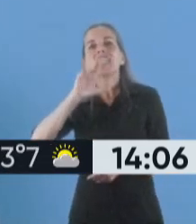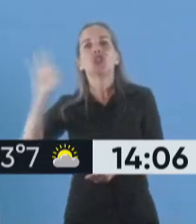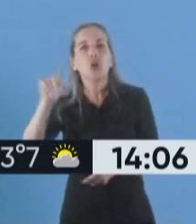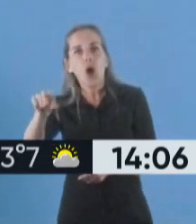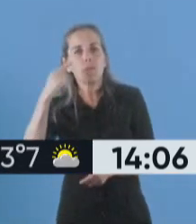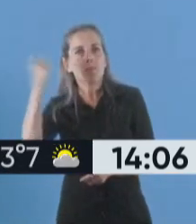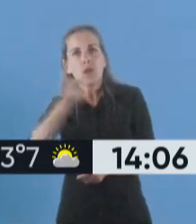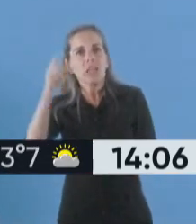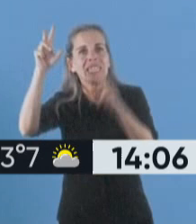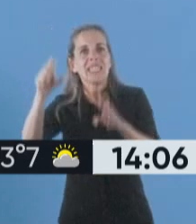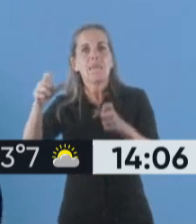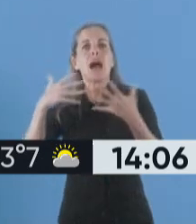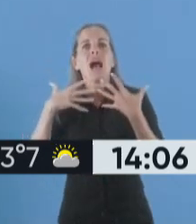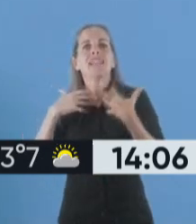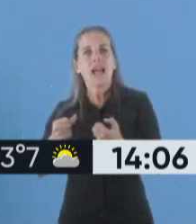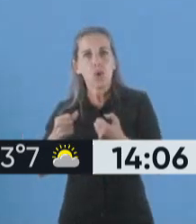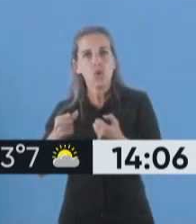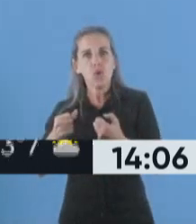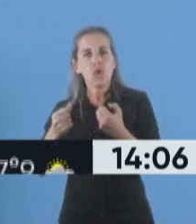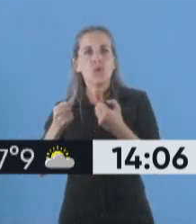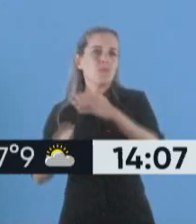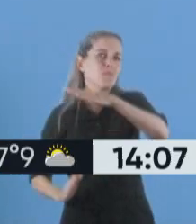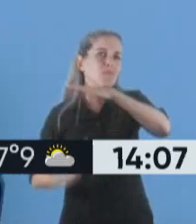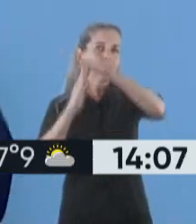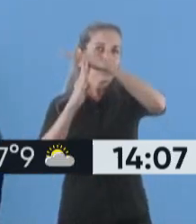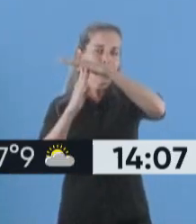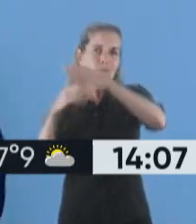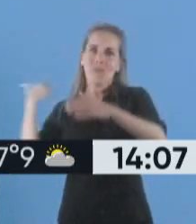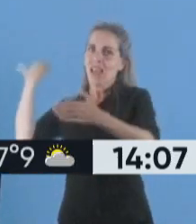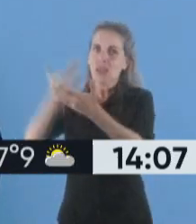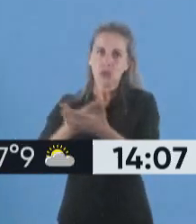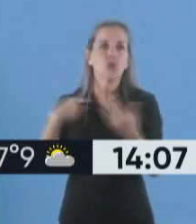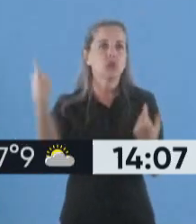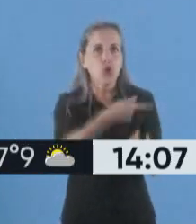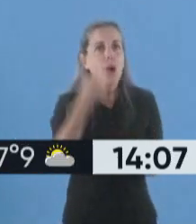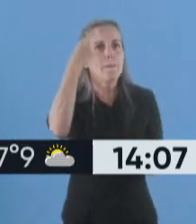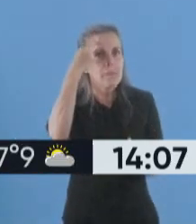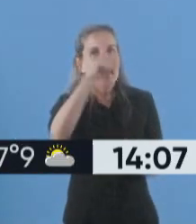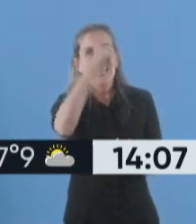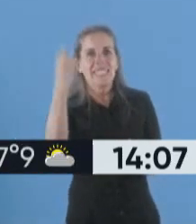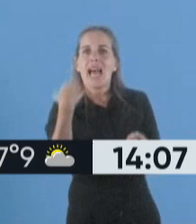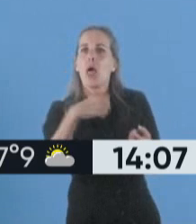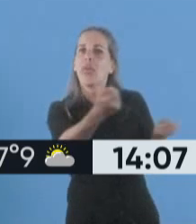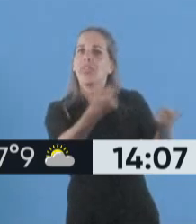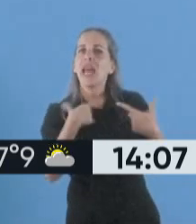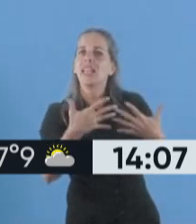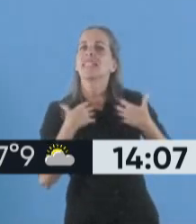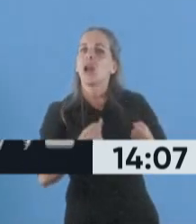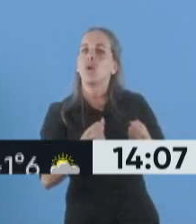lugar de privilegio y que desde entonces los argentinos decimos que el Estado debe proveernos salud cuando lo